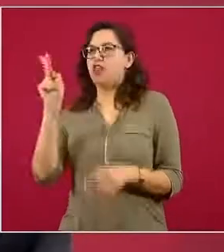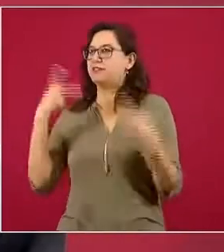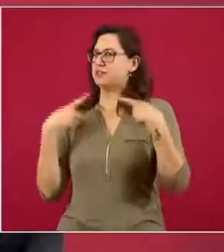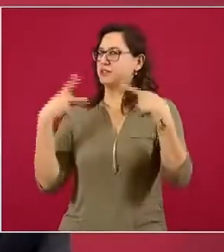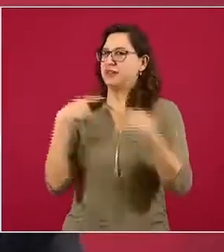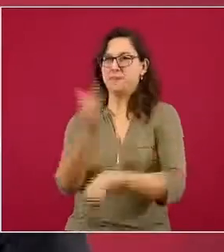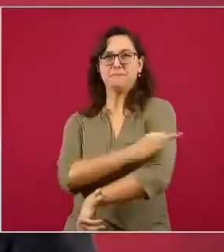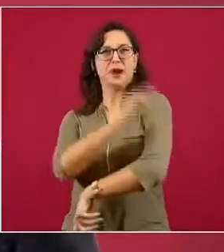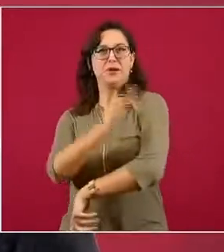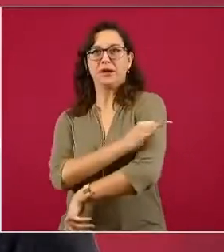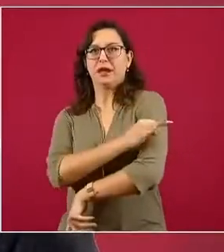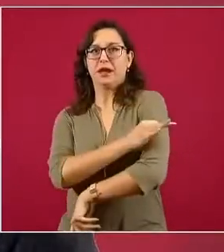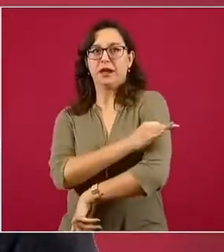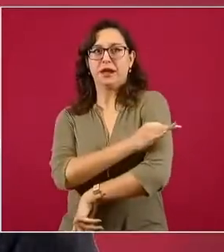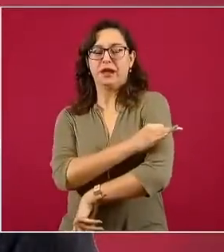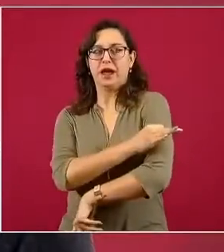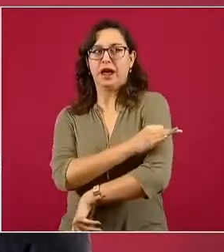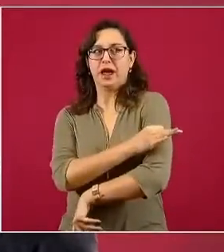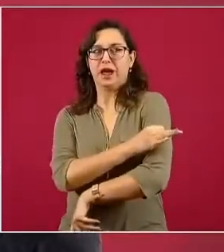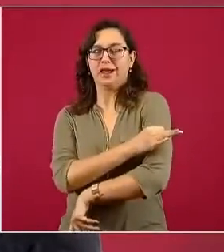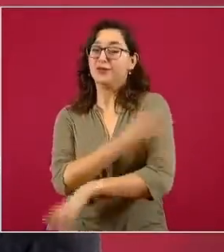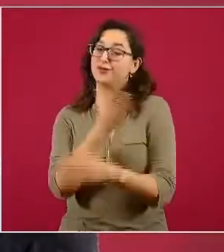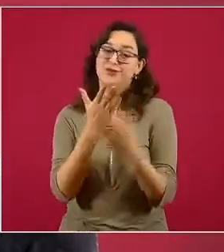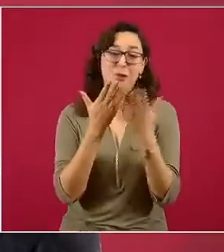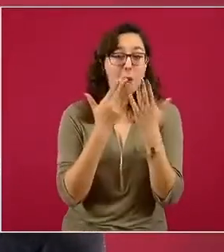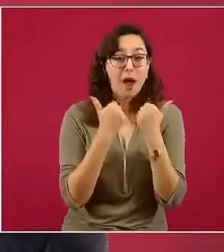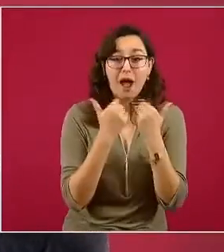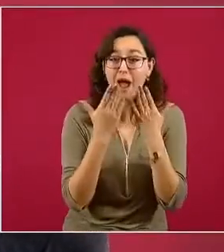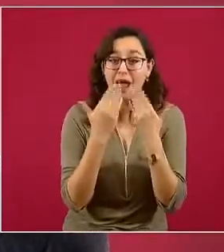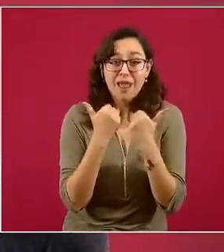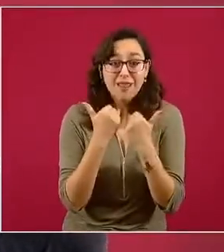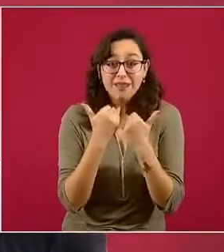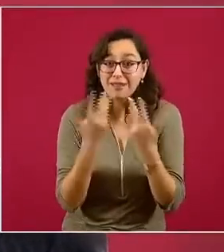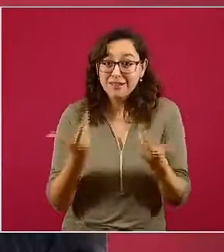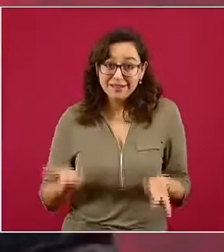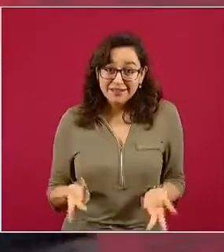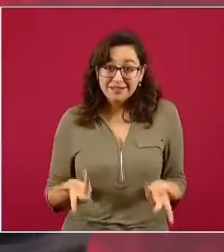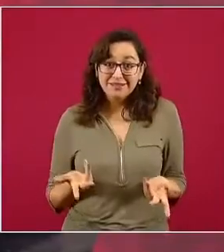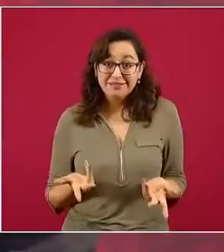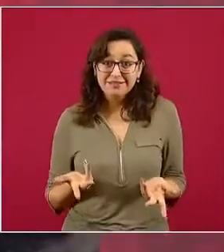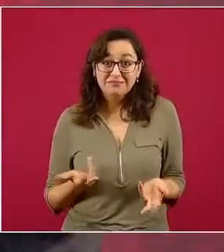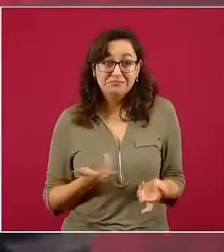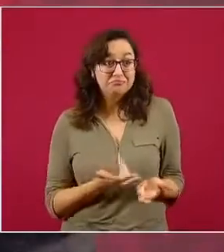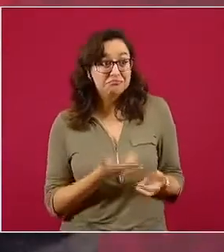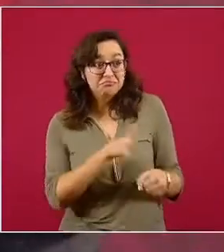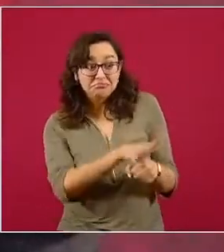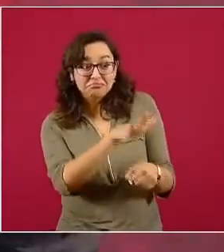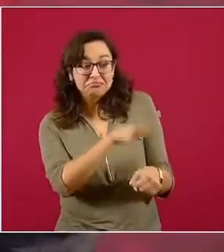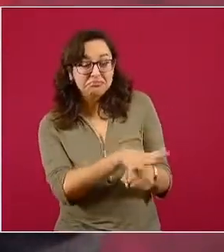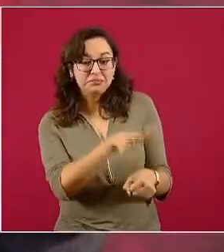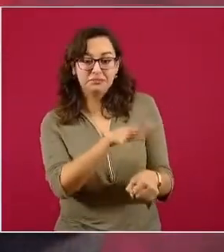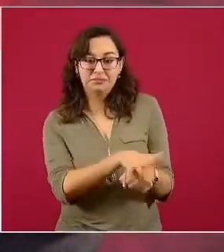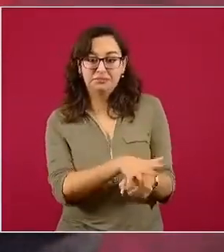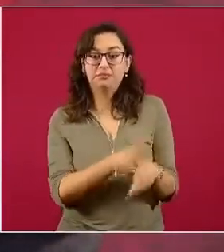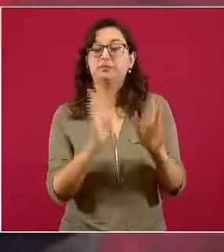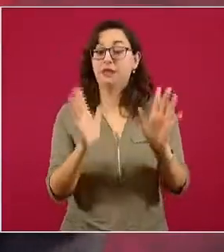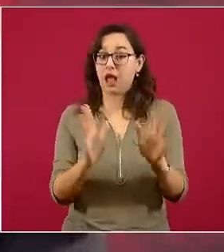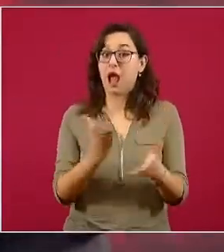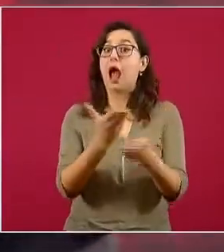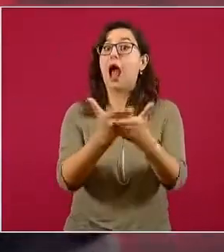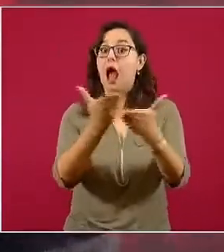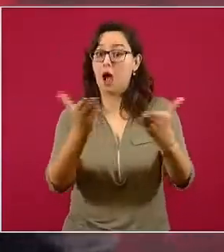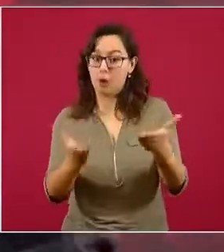porque la vacuna se tiene que fabricar. Cuando la vacuna se fabrique, ¿puede pasar directamente de las